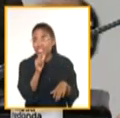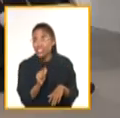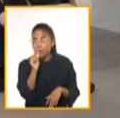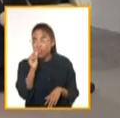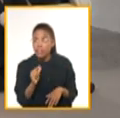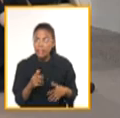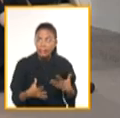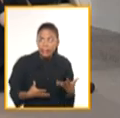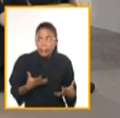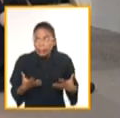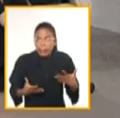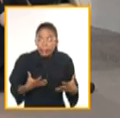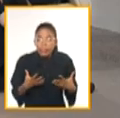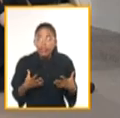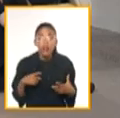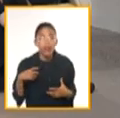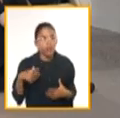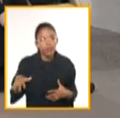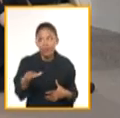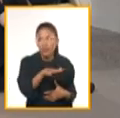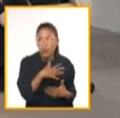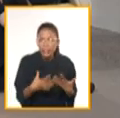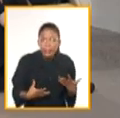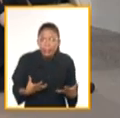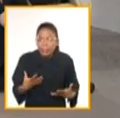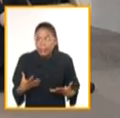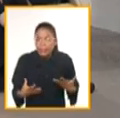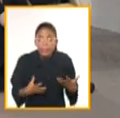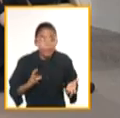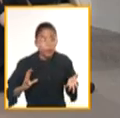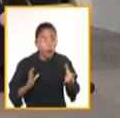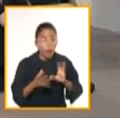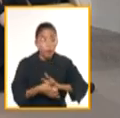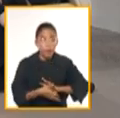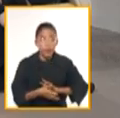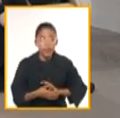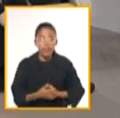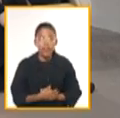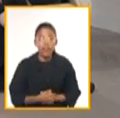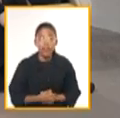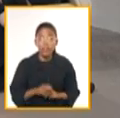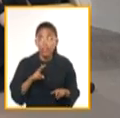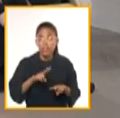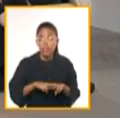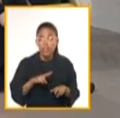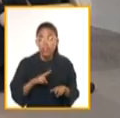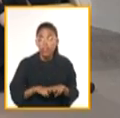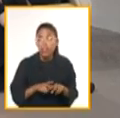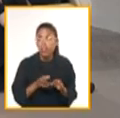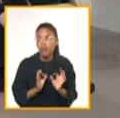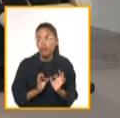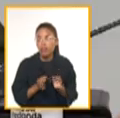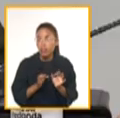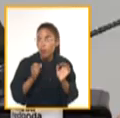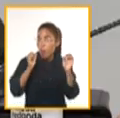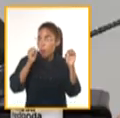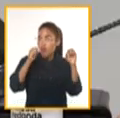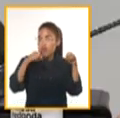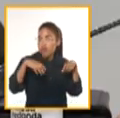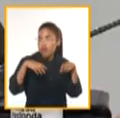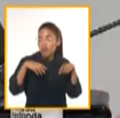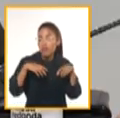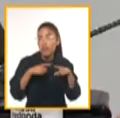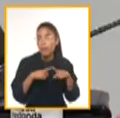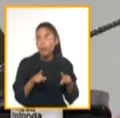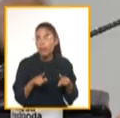no todos nos desesperamos. Siempre soy de un circuito de los últimos, siempre le toca en la capital, así que pero creo que es